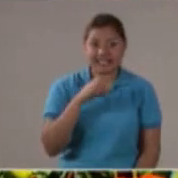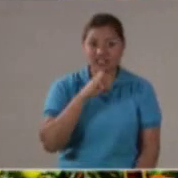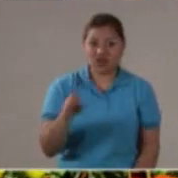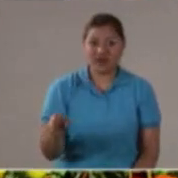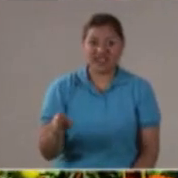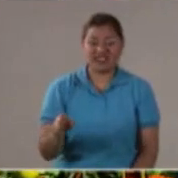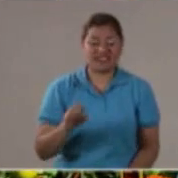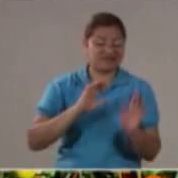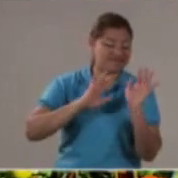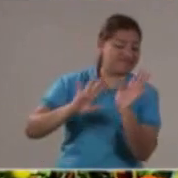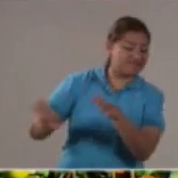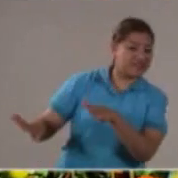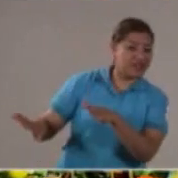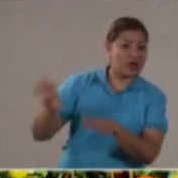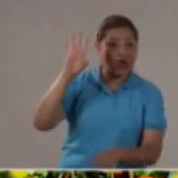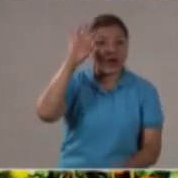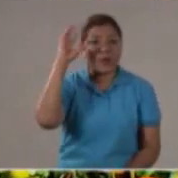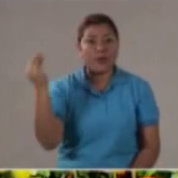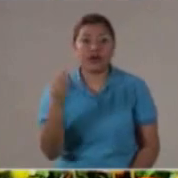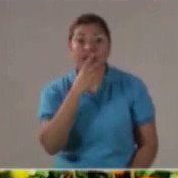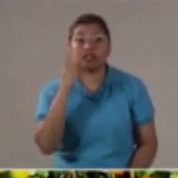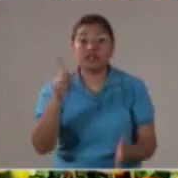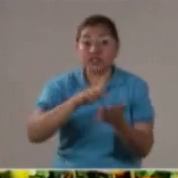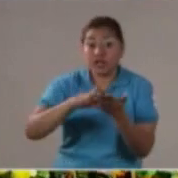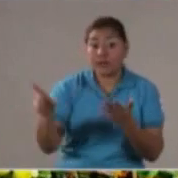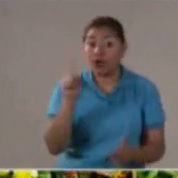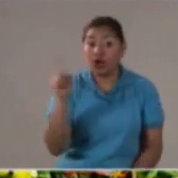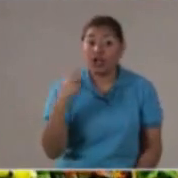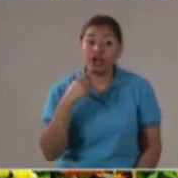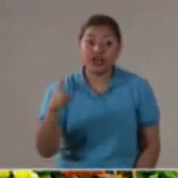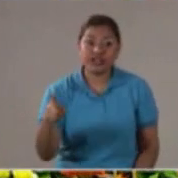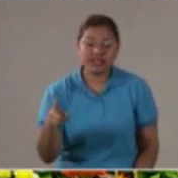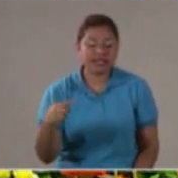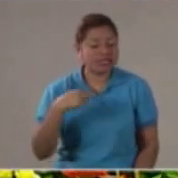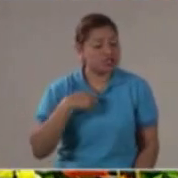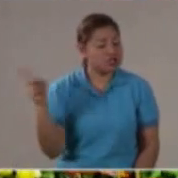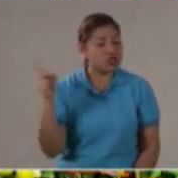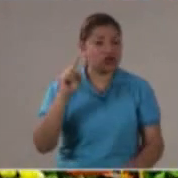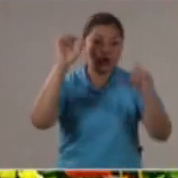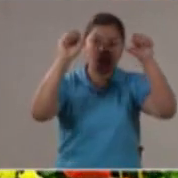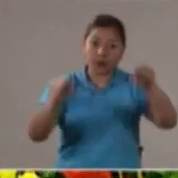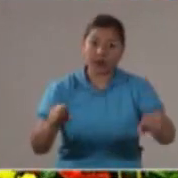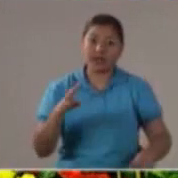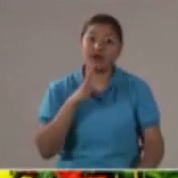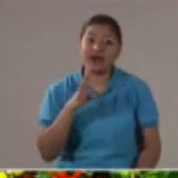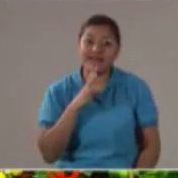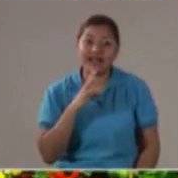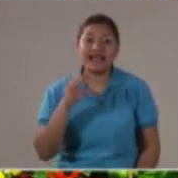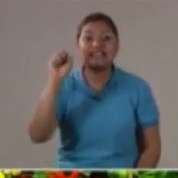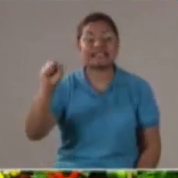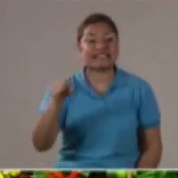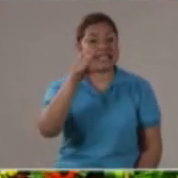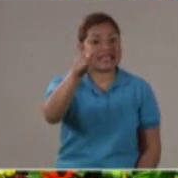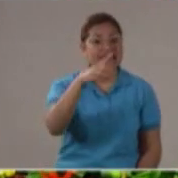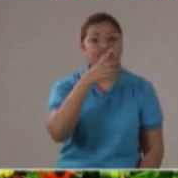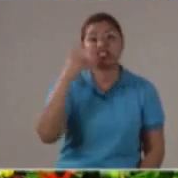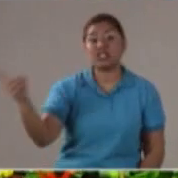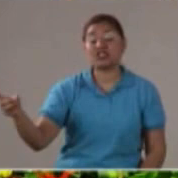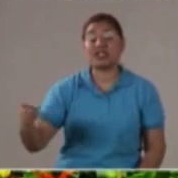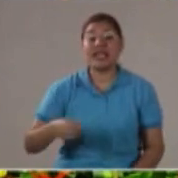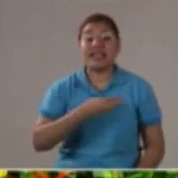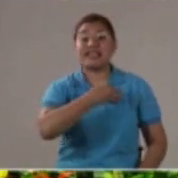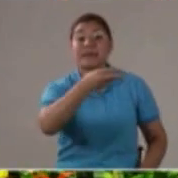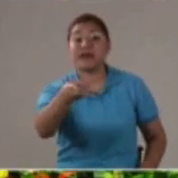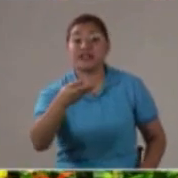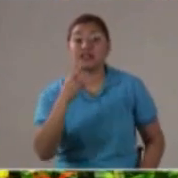inmundo si Dios lo limpió. No digas no puedo hablar si Dios te mandó a hablar.